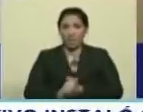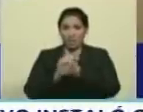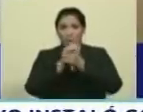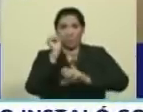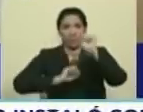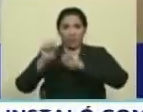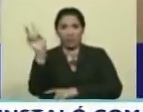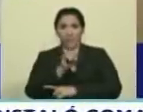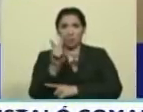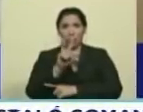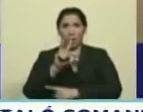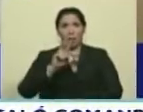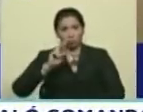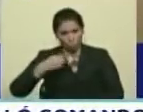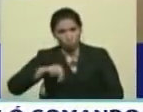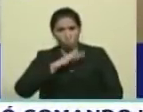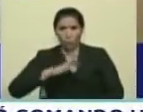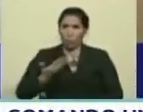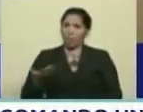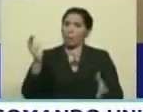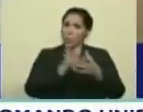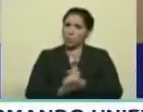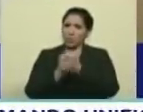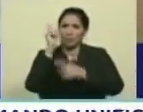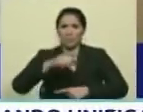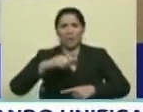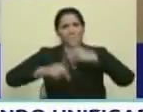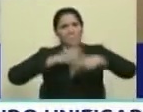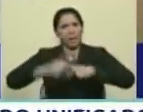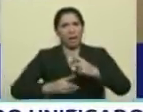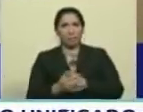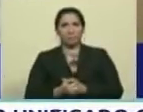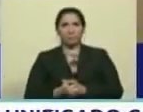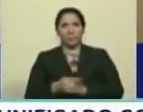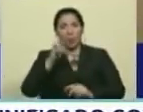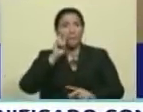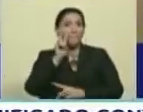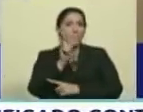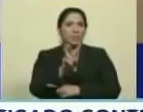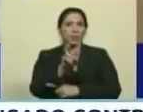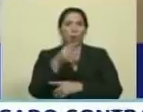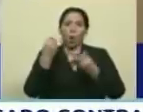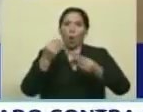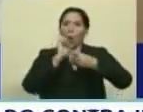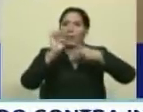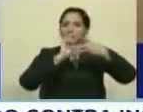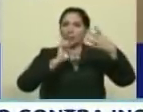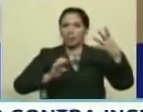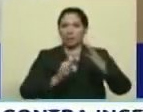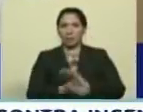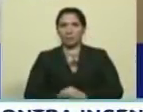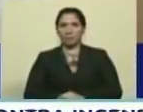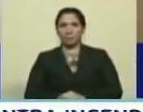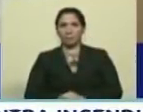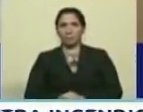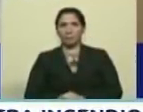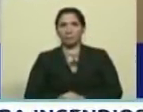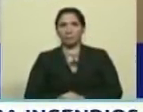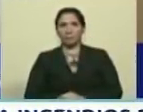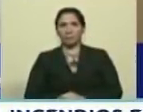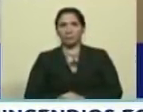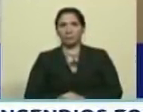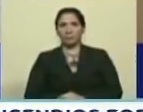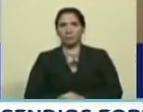nos podamos unir en términos prácticos con un plan, con una visión, con una estrategia para